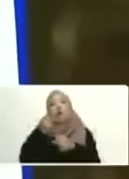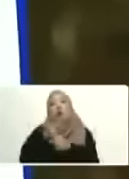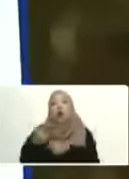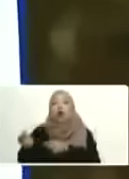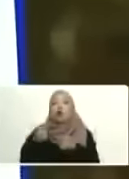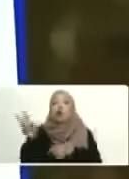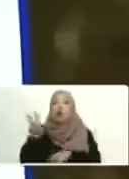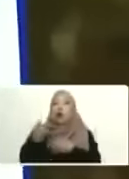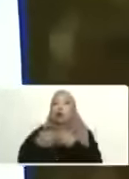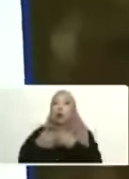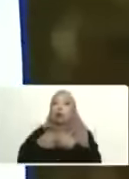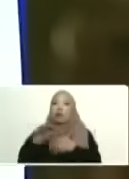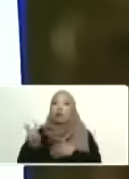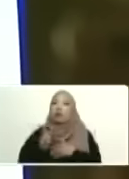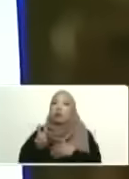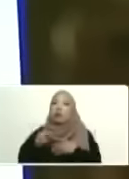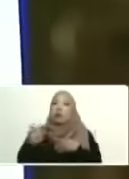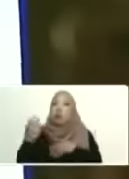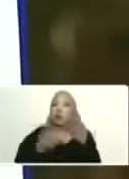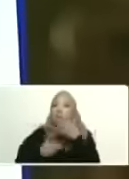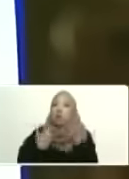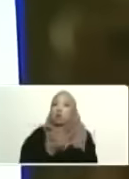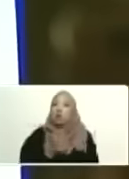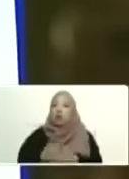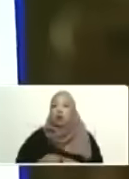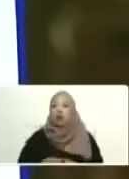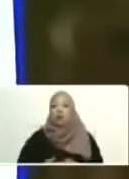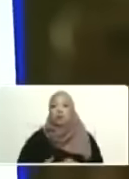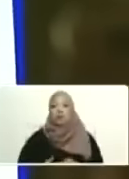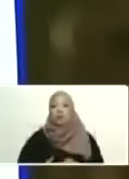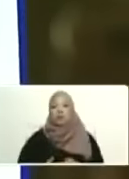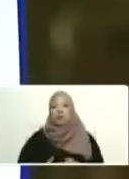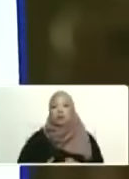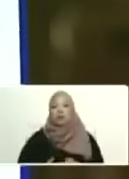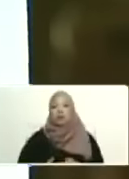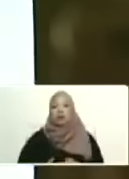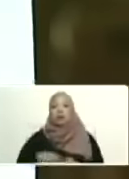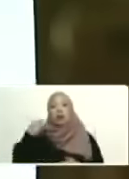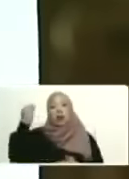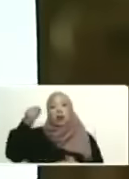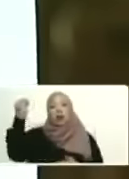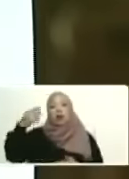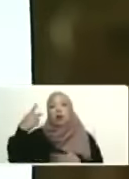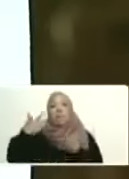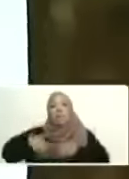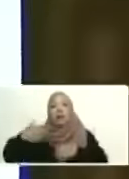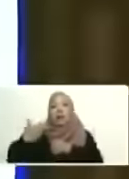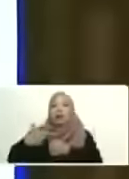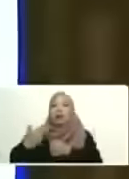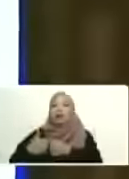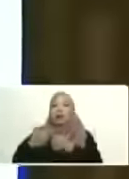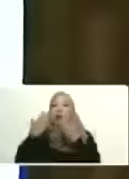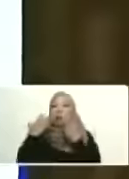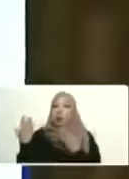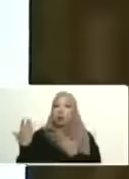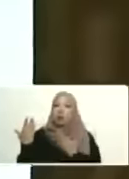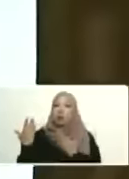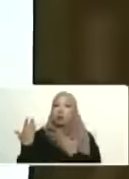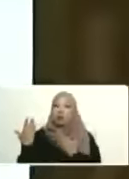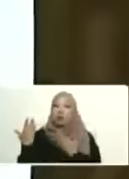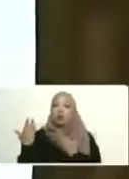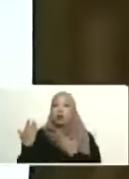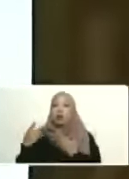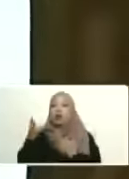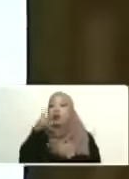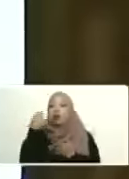contra Venezuela y para que le entregara las concesiones de petróleo a la ExxonMobil sin cobrarles